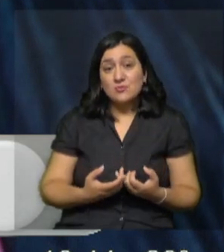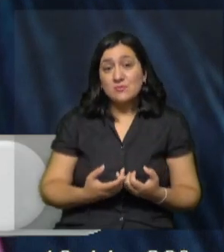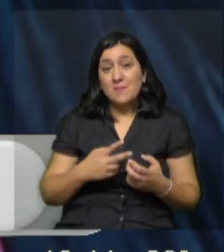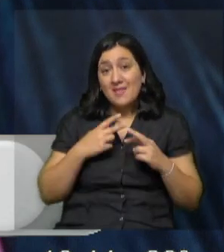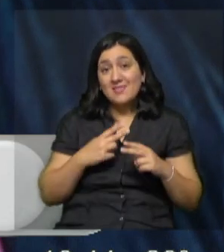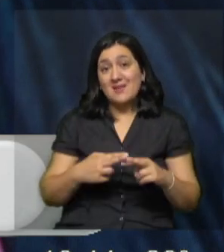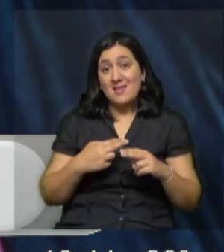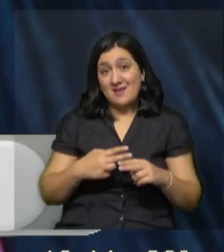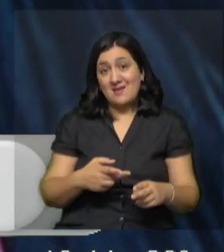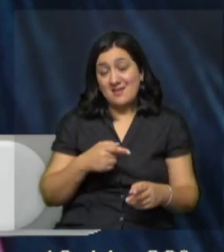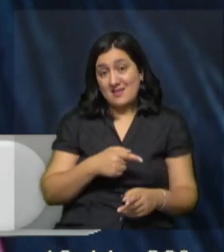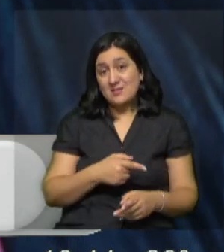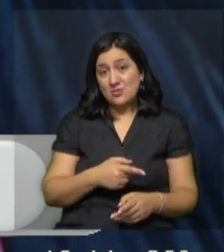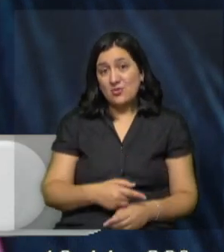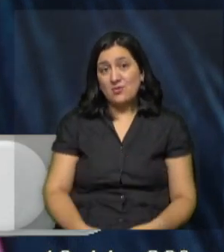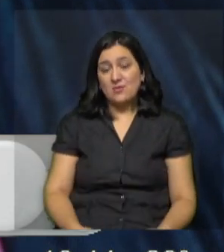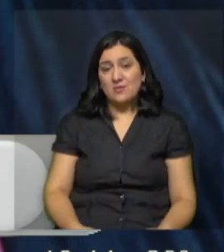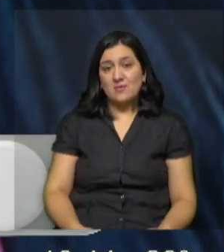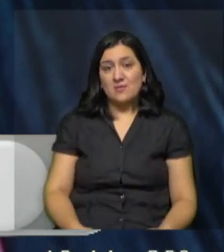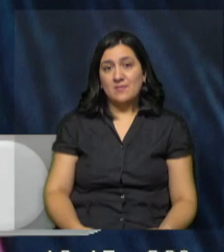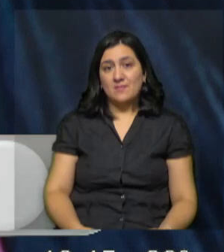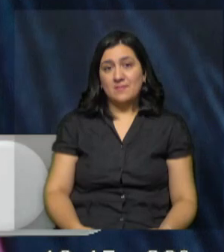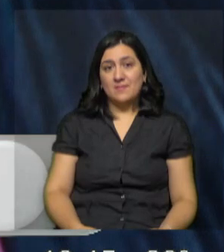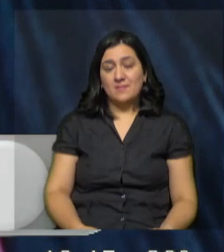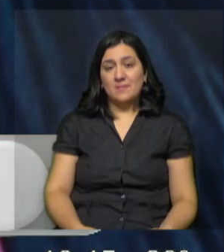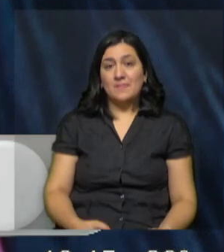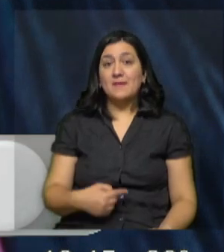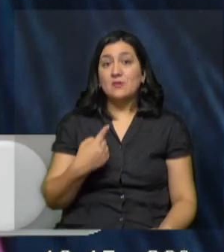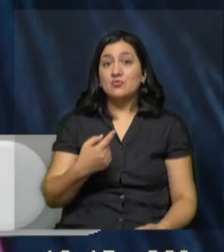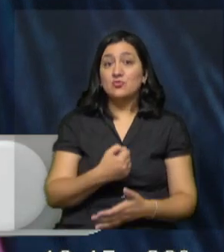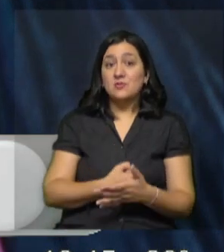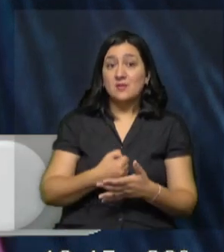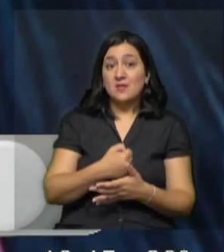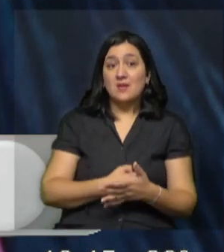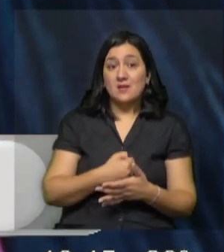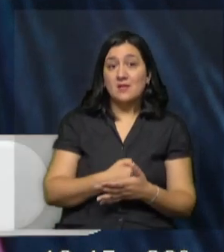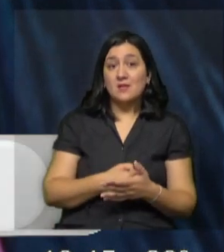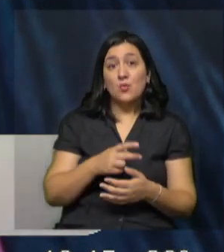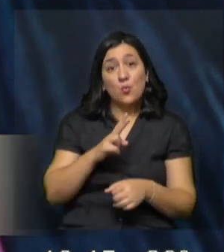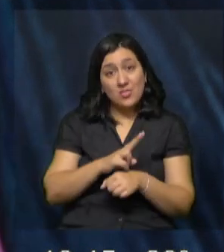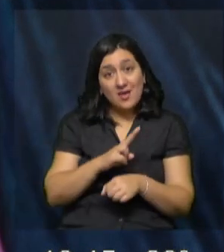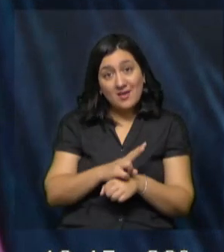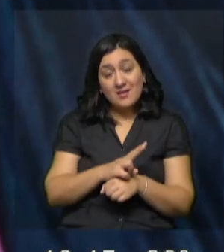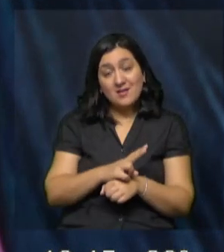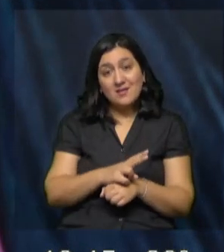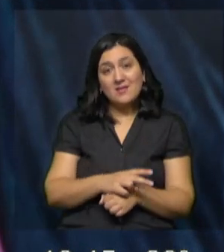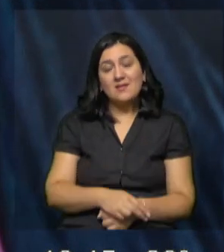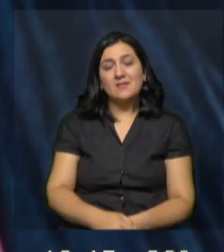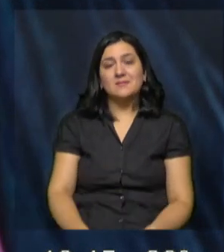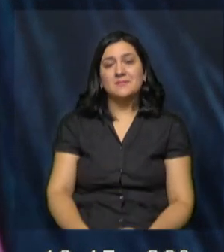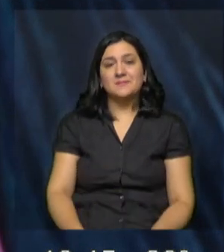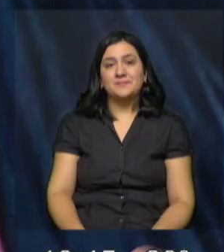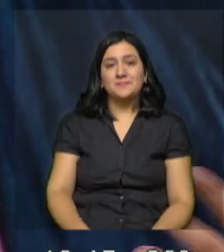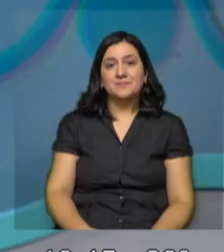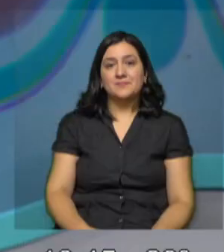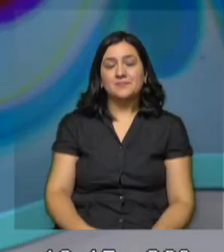sostener, porque es algo que viene de hace tiempo. Y bueno, nosotros intentar que eso se... Cuidar eso creo que es el tesoro más preciado.